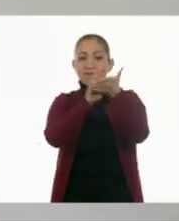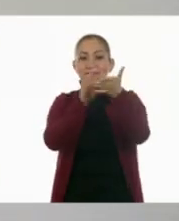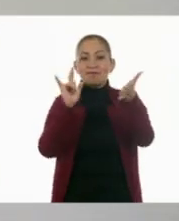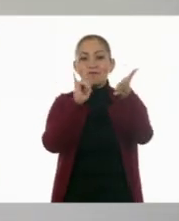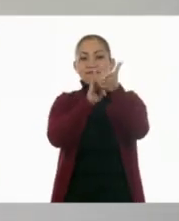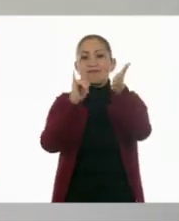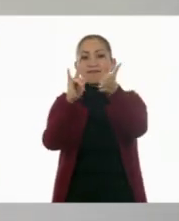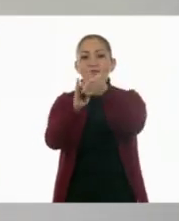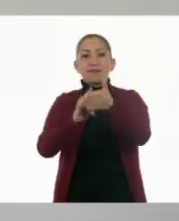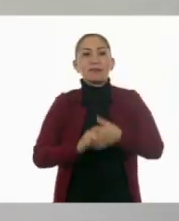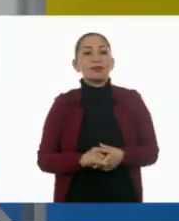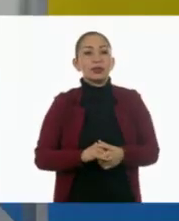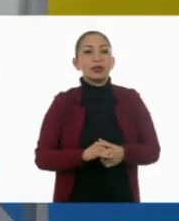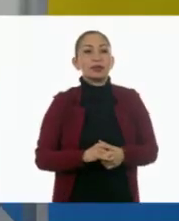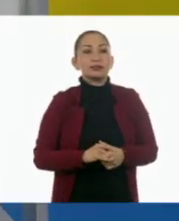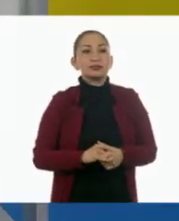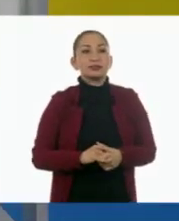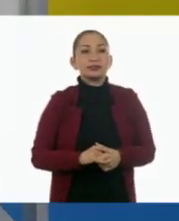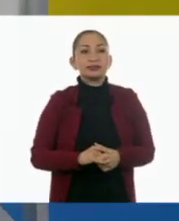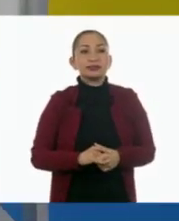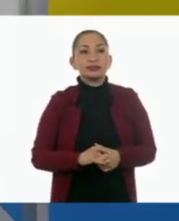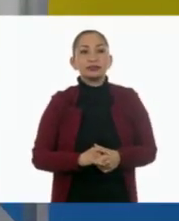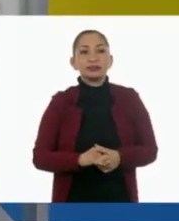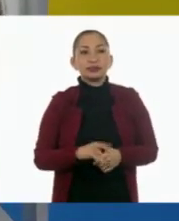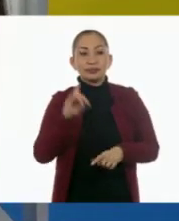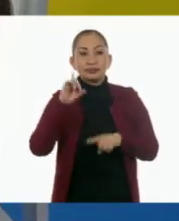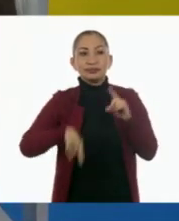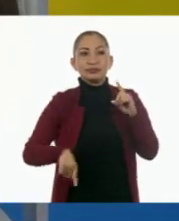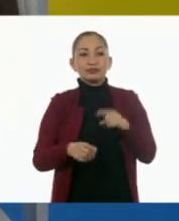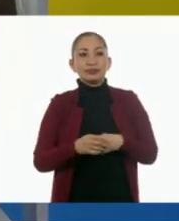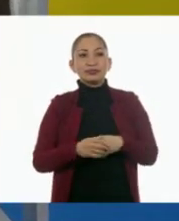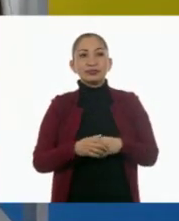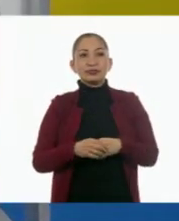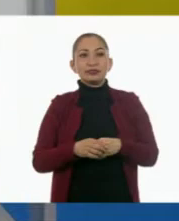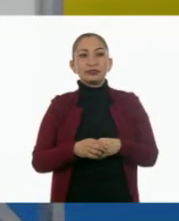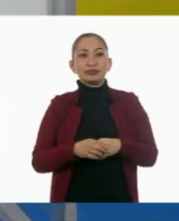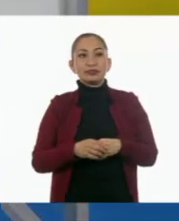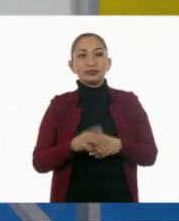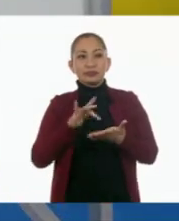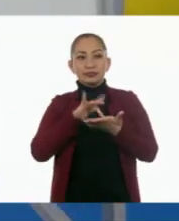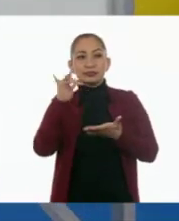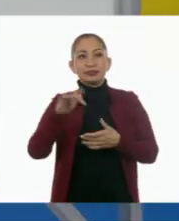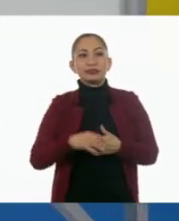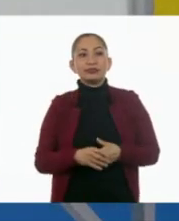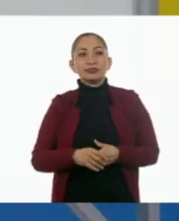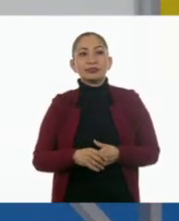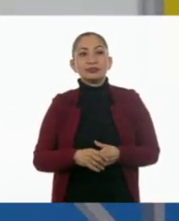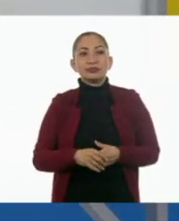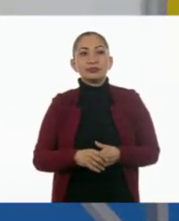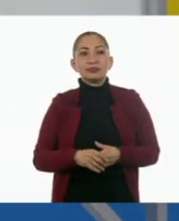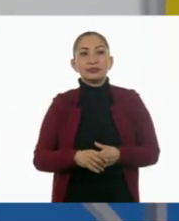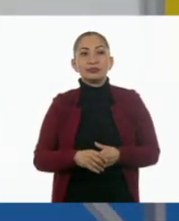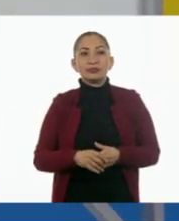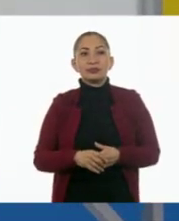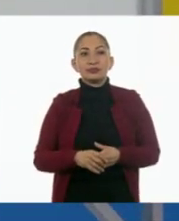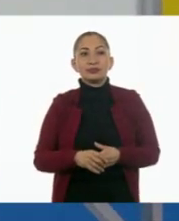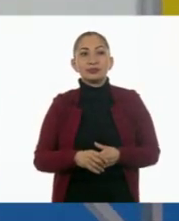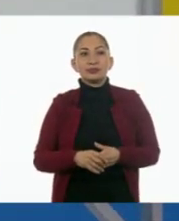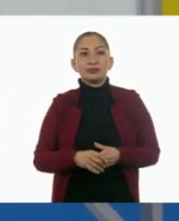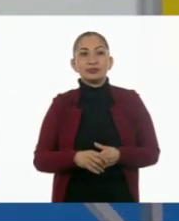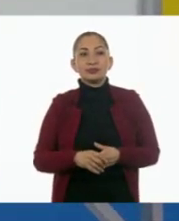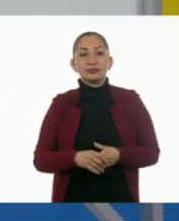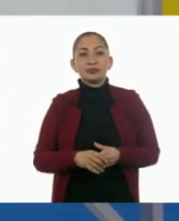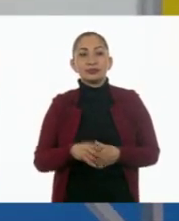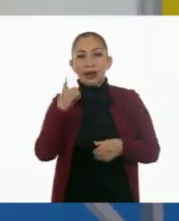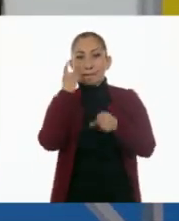tú diste el resultado. Voy a quitar. Ay, te ayudo así. Muchas gracias. Este corresponde